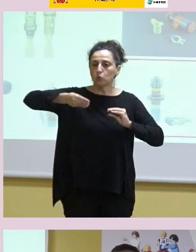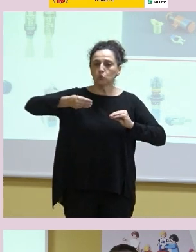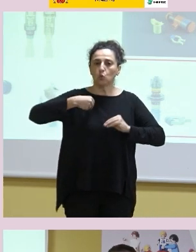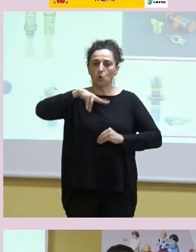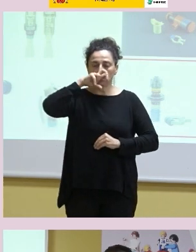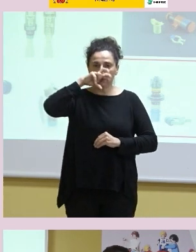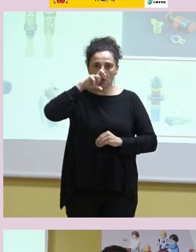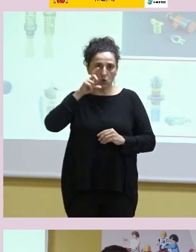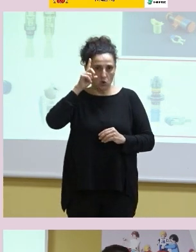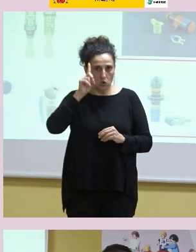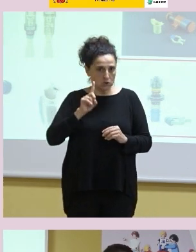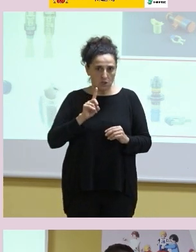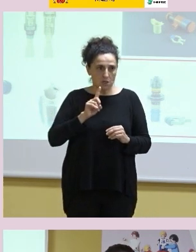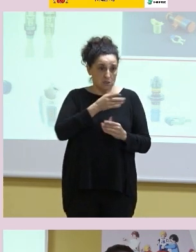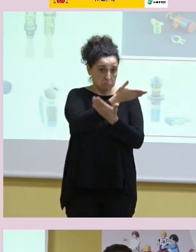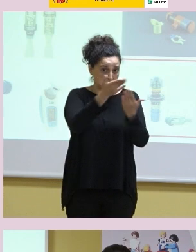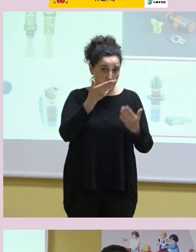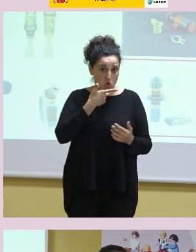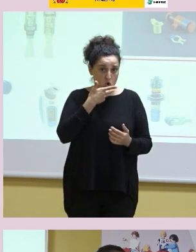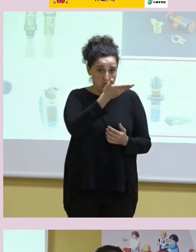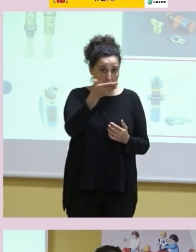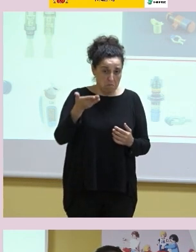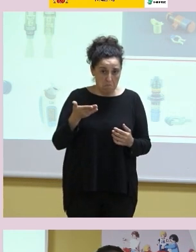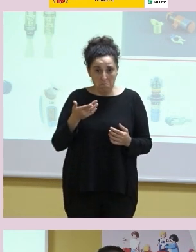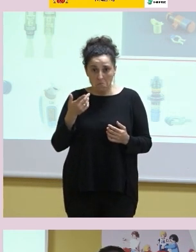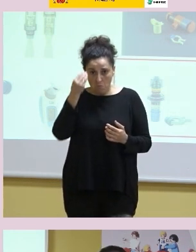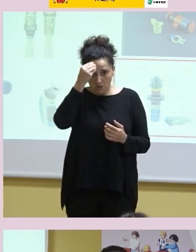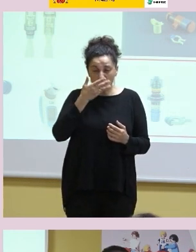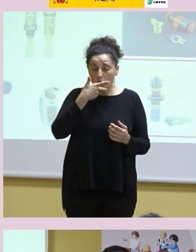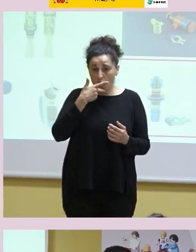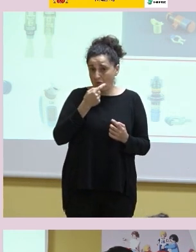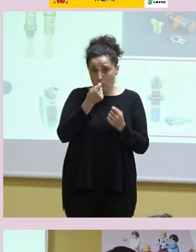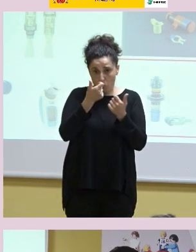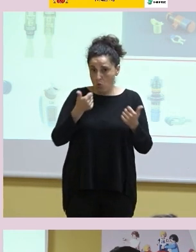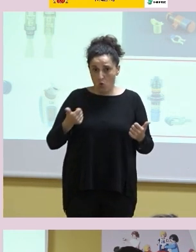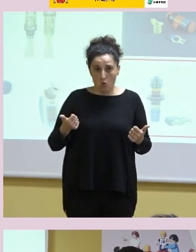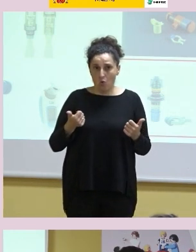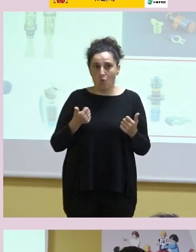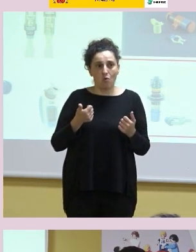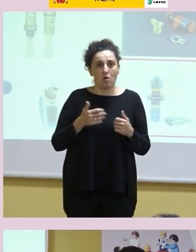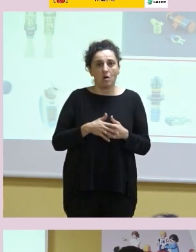este tipo de intervención se conoce en la población general, creo que es bastante desconocido. Hay muchos